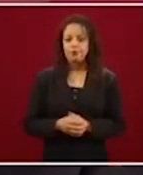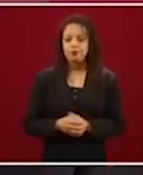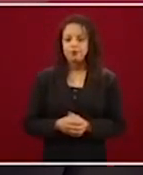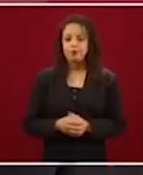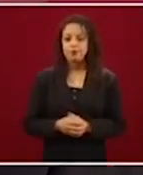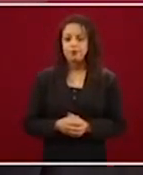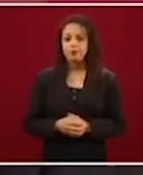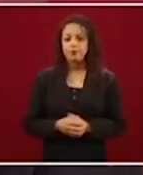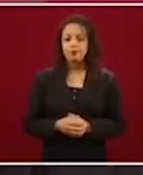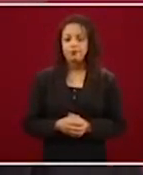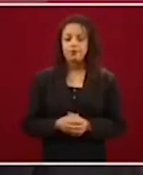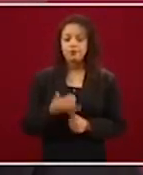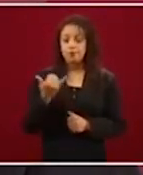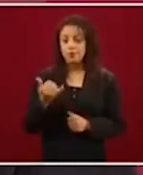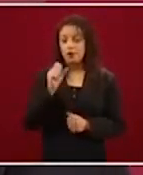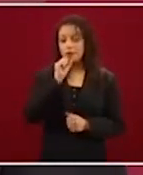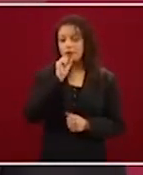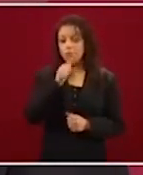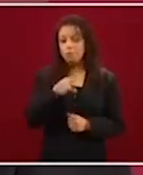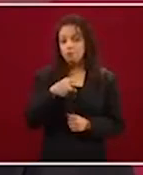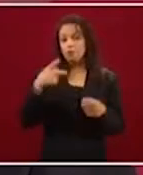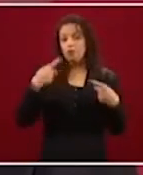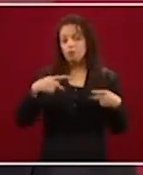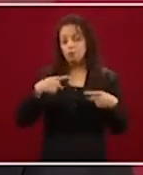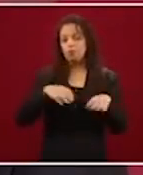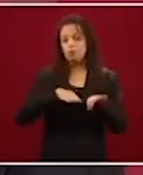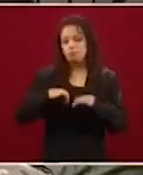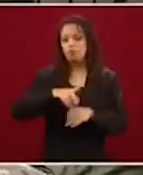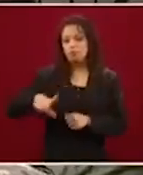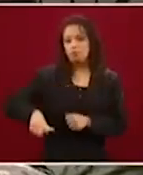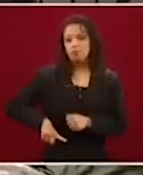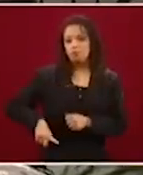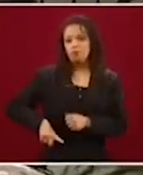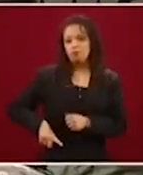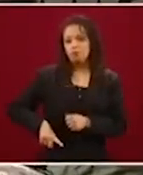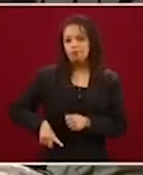y de servidores públicos,